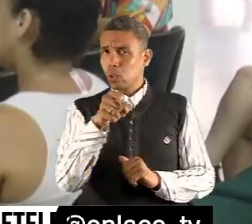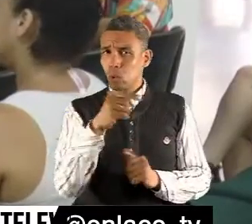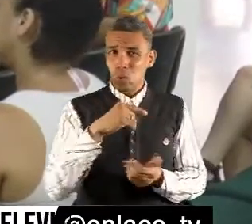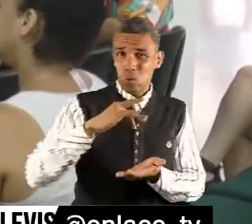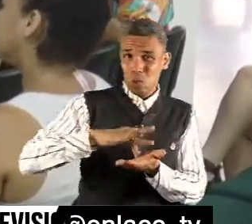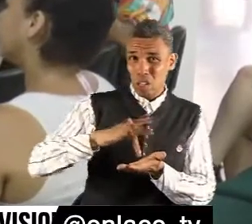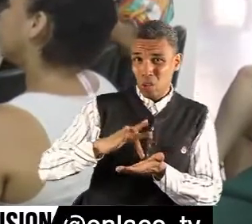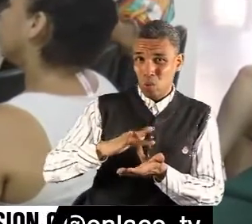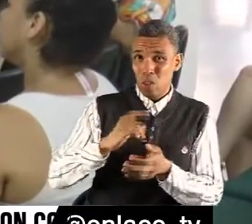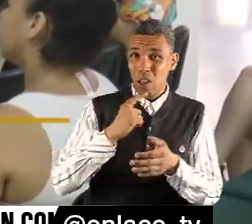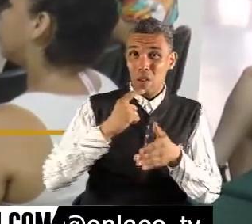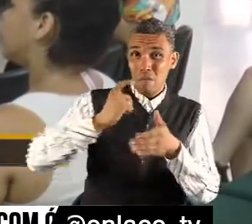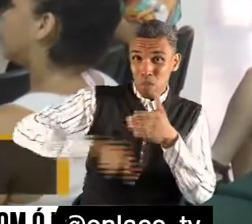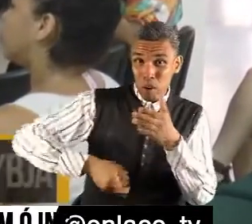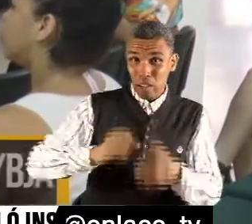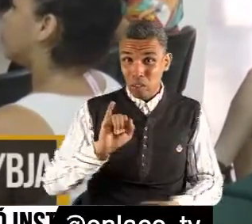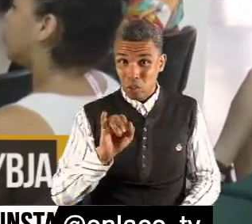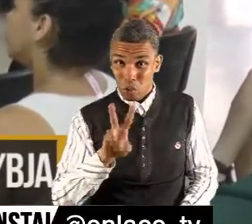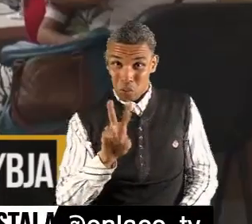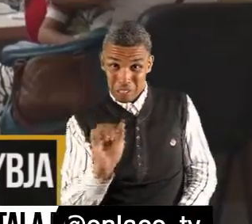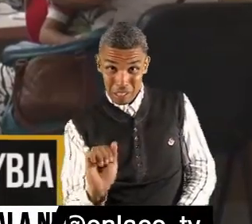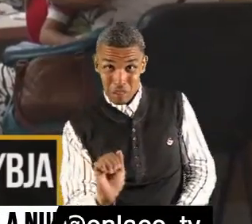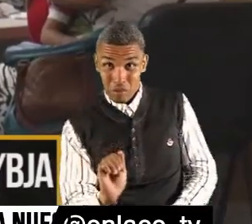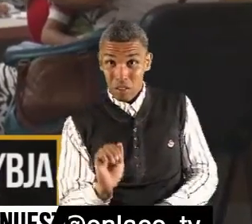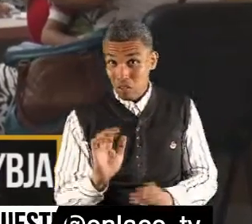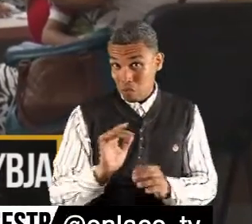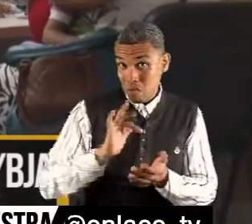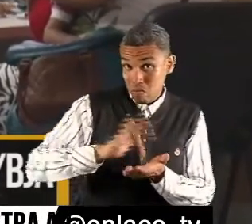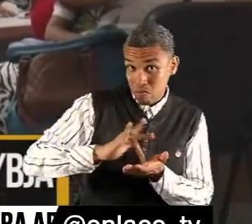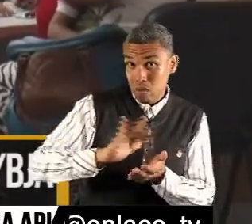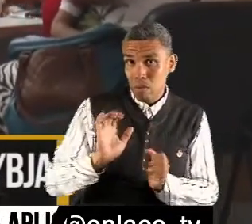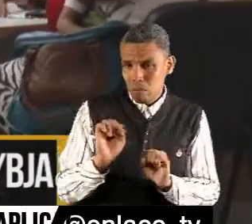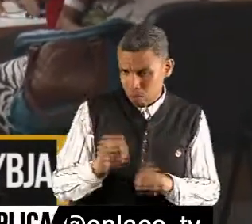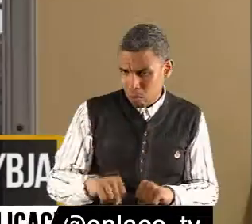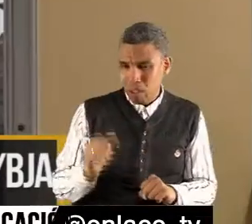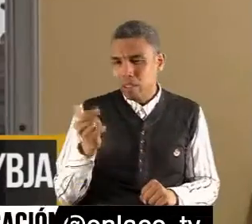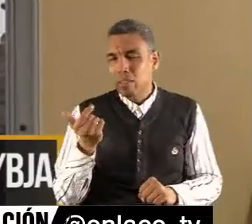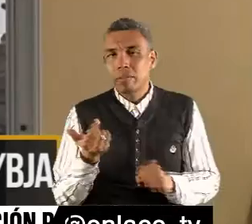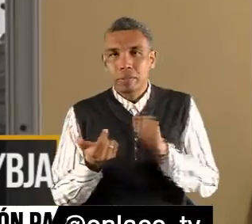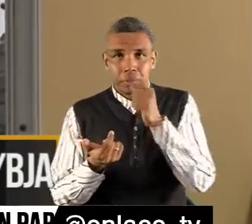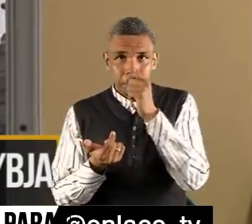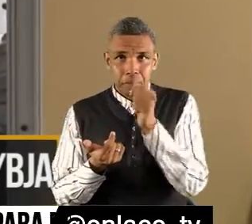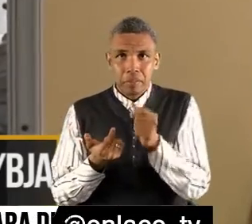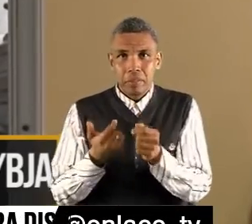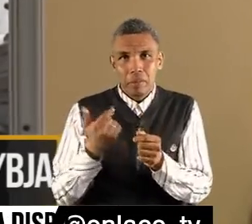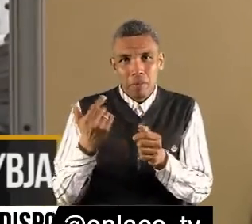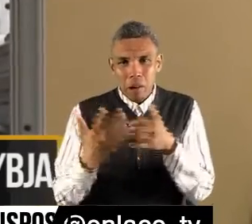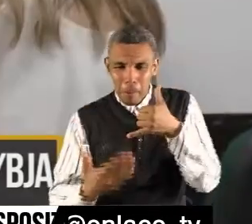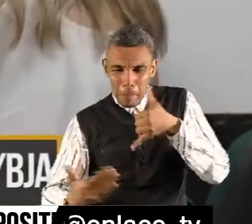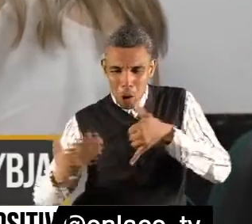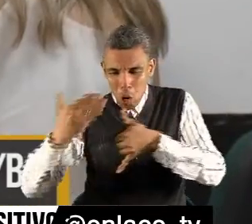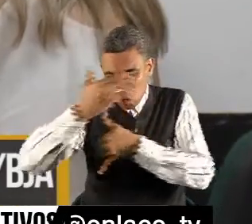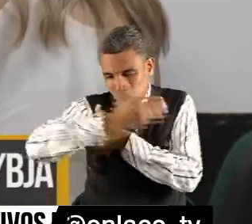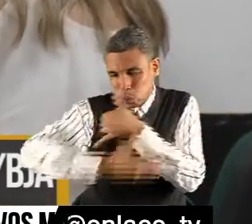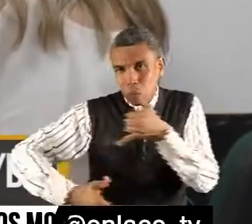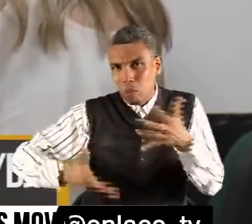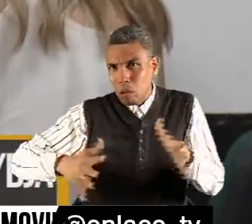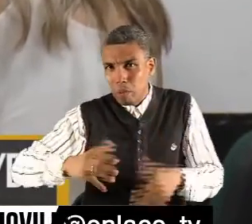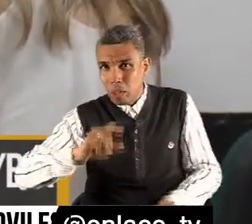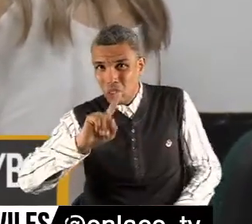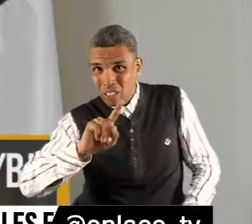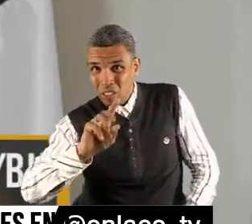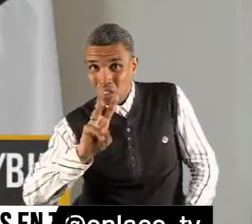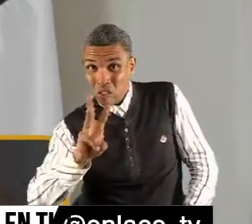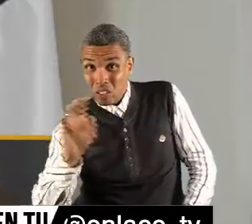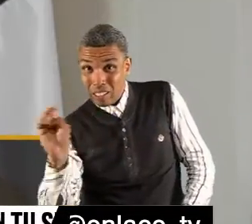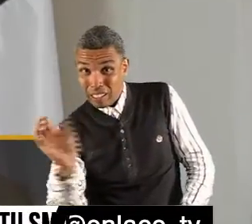acuerdo con el director de la seccional de la DIAN en Barranca Bermeja, en todo el territorio nacional se espera recaudar 130 billones de pesos por el mismo motivo.